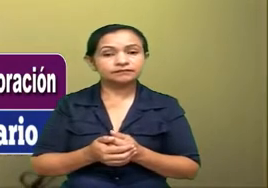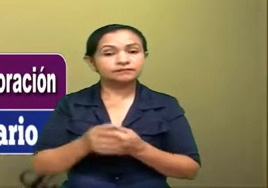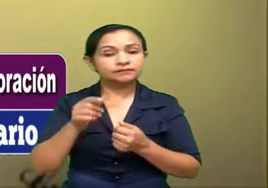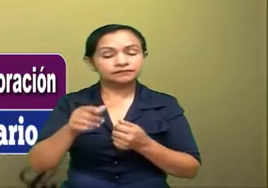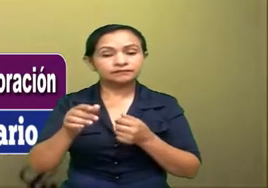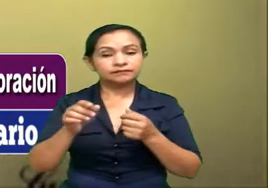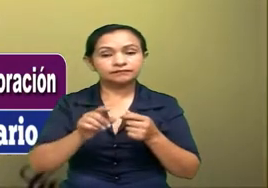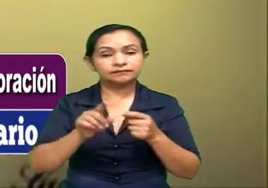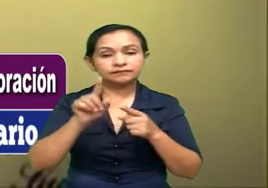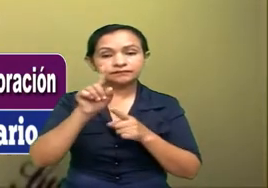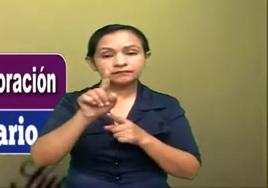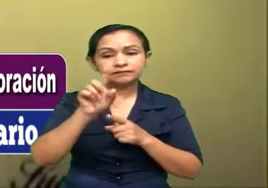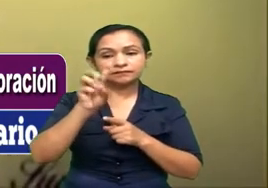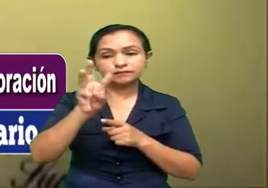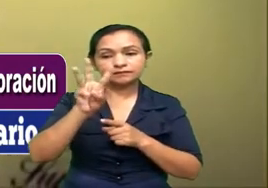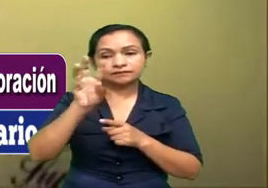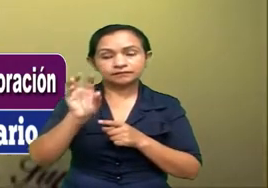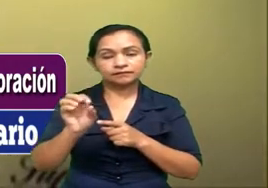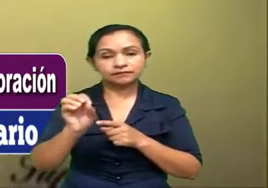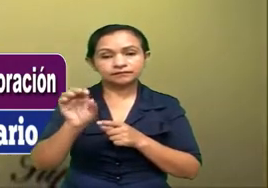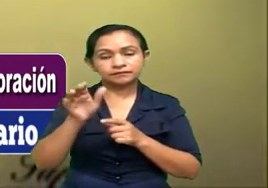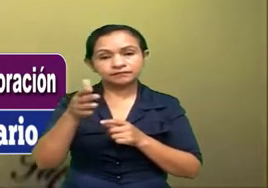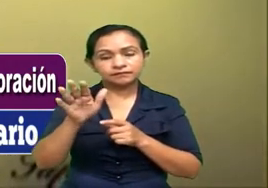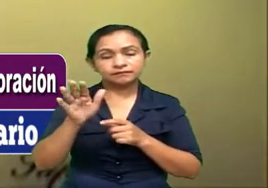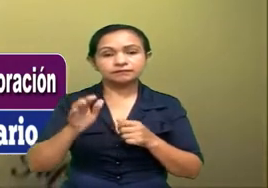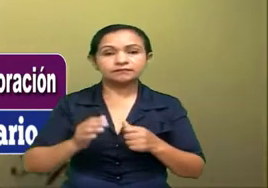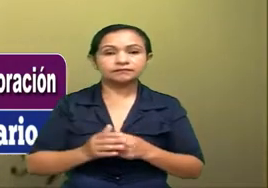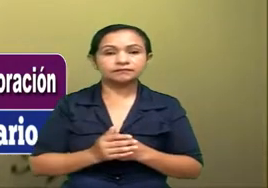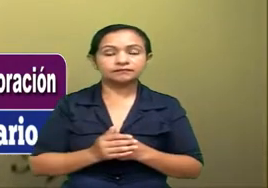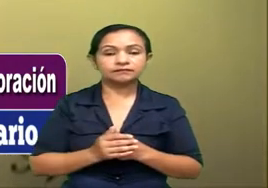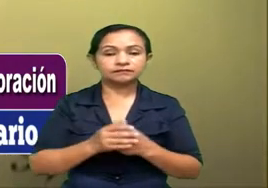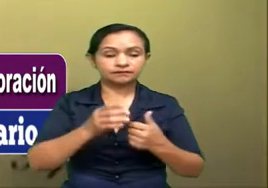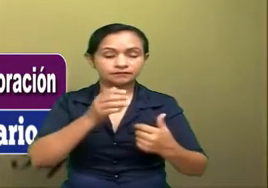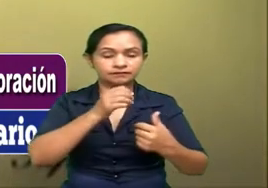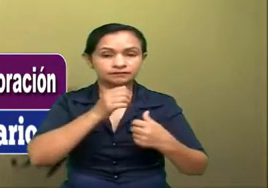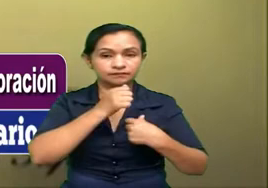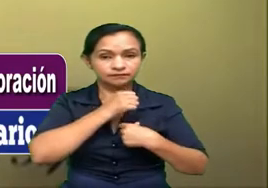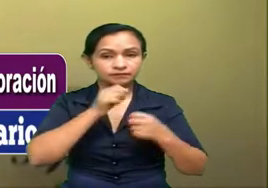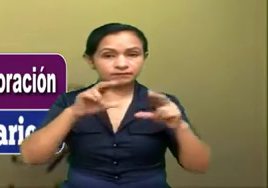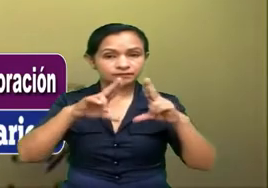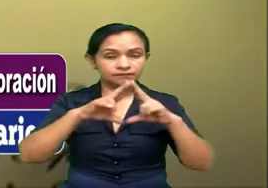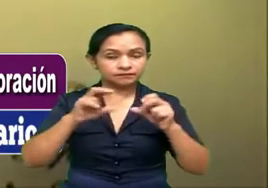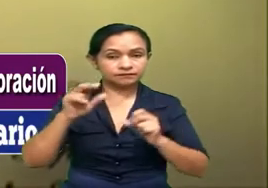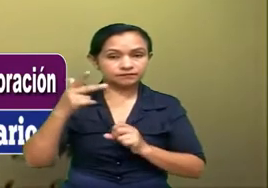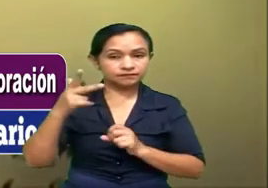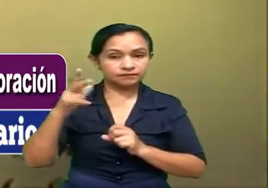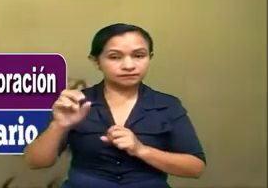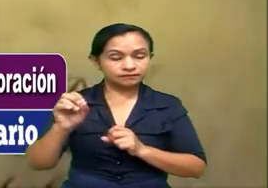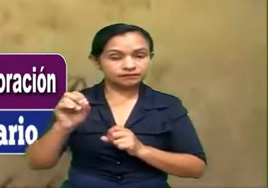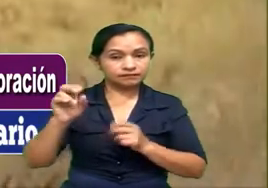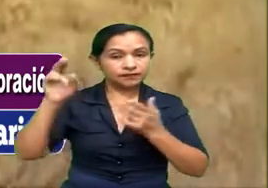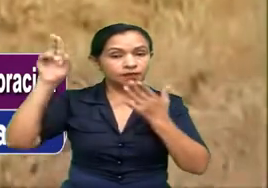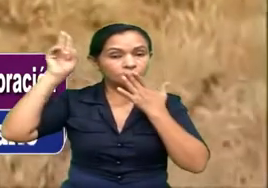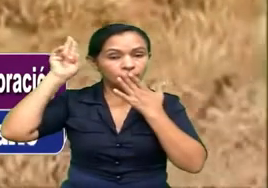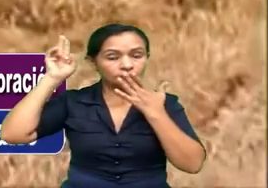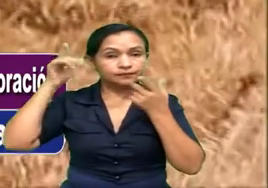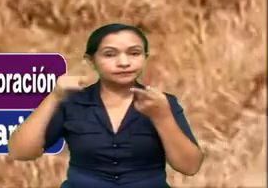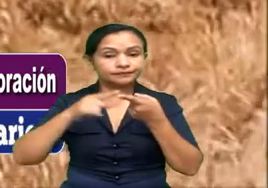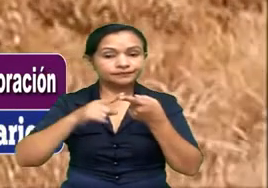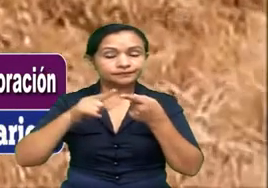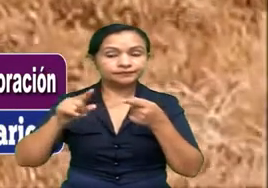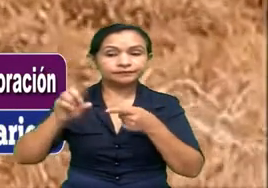habían 130 a lo máximo soldados nicaragüenses, los 80 indios flecheros,